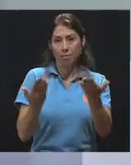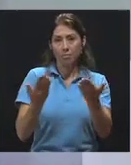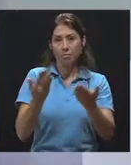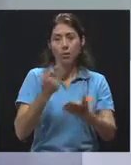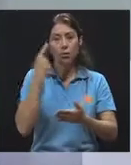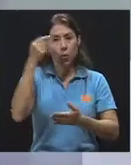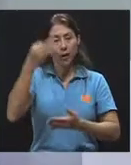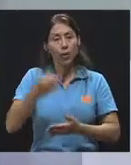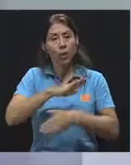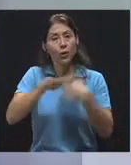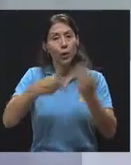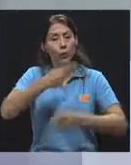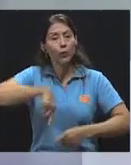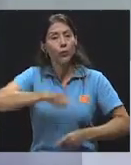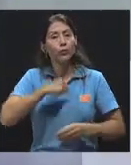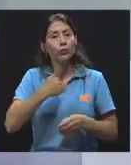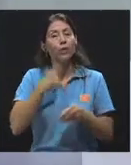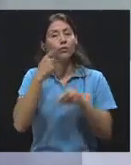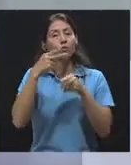bajo ese nombre